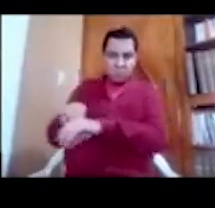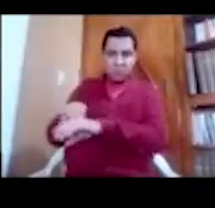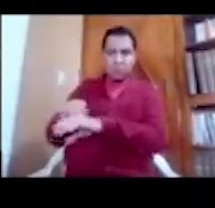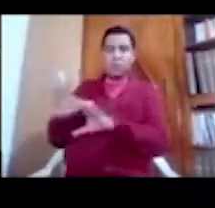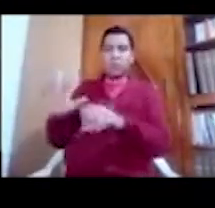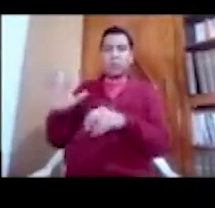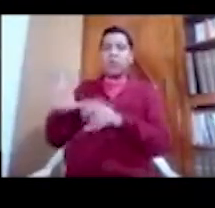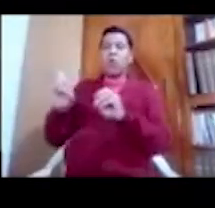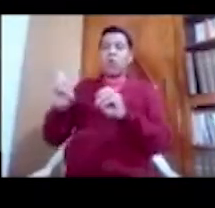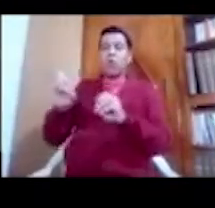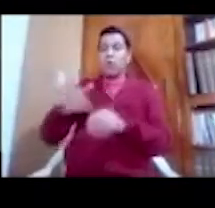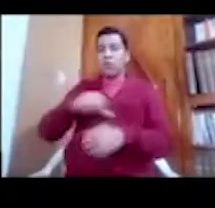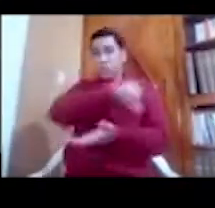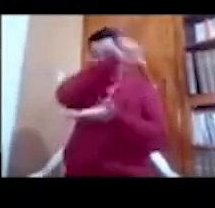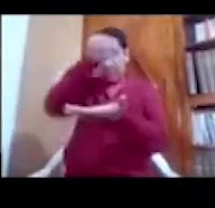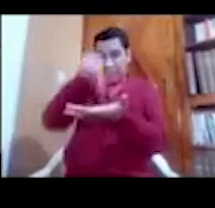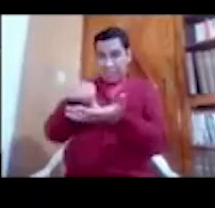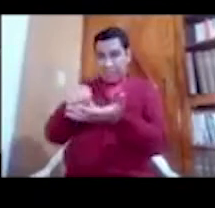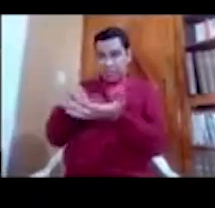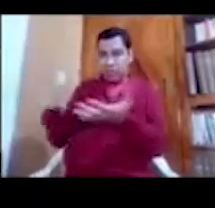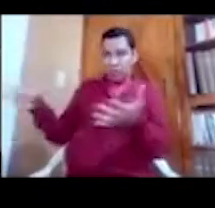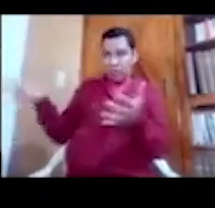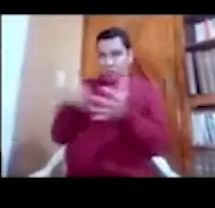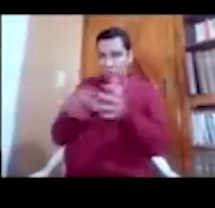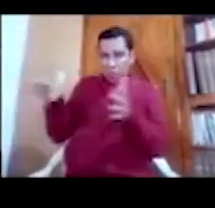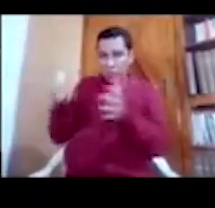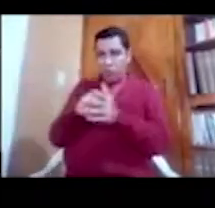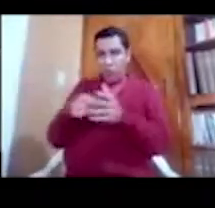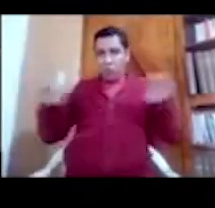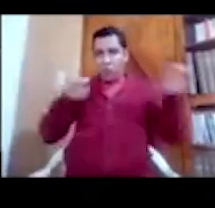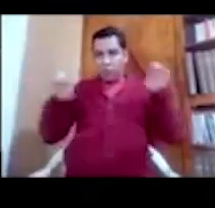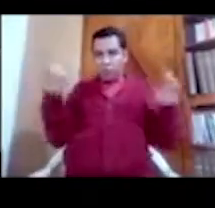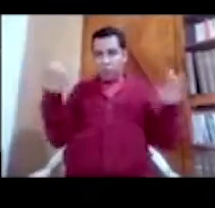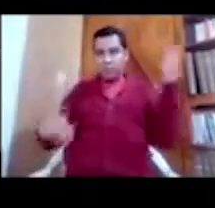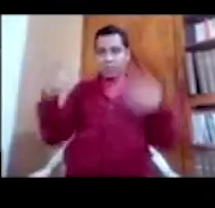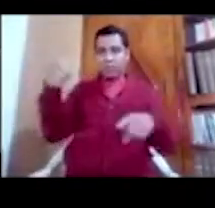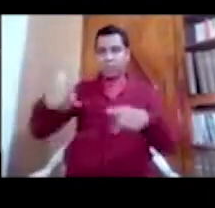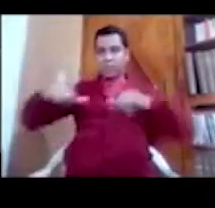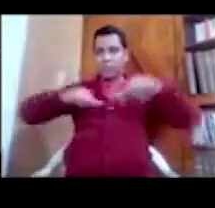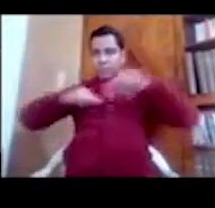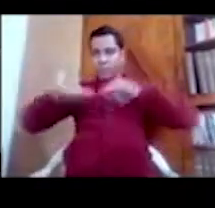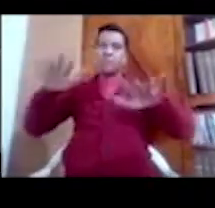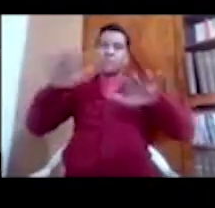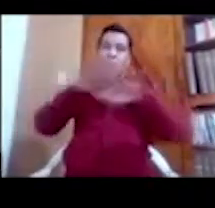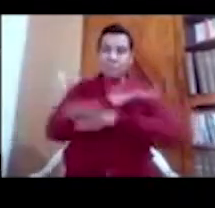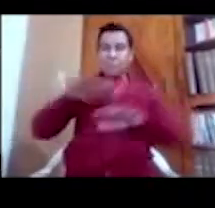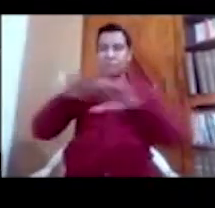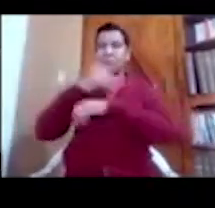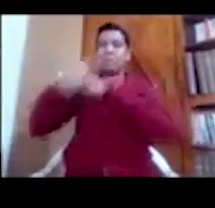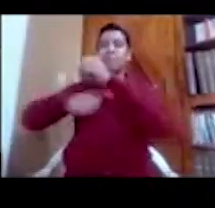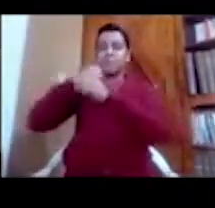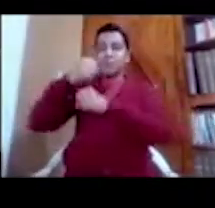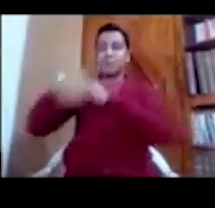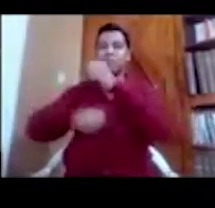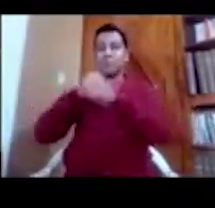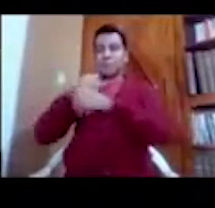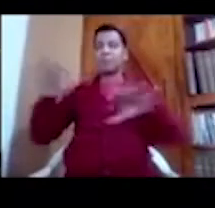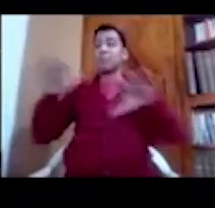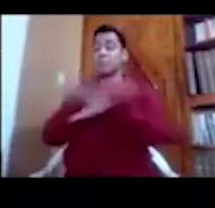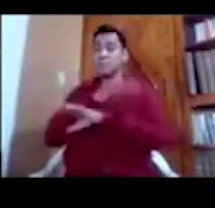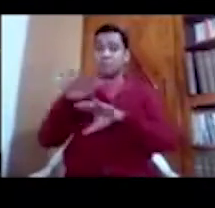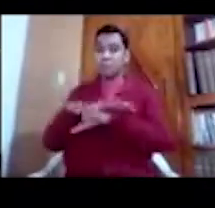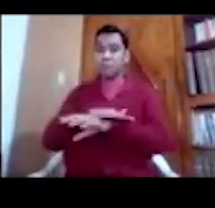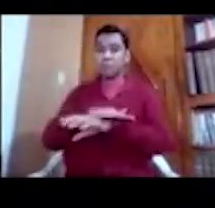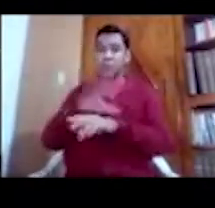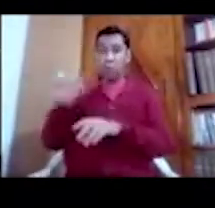central, etcétera. Entonces, digamos que es un territorio donde va cambiando cada año. Eso es impresionante cuando uno lee